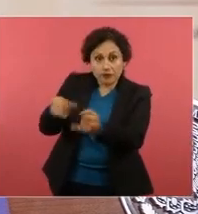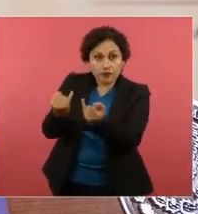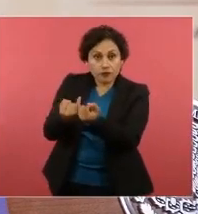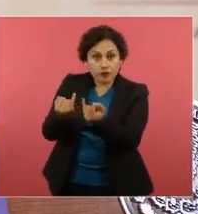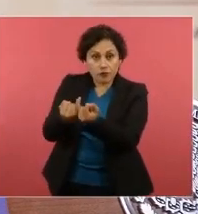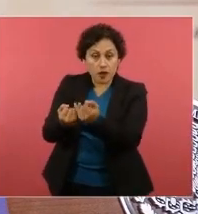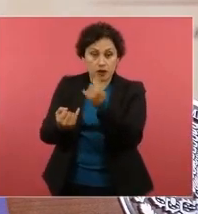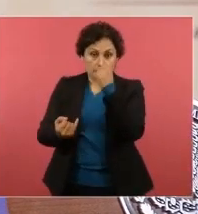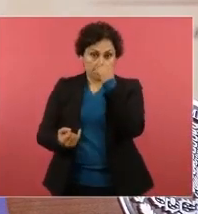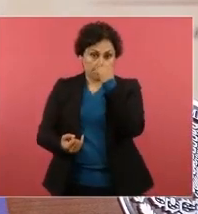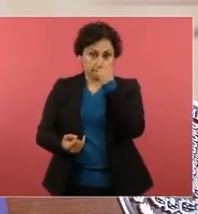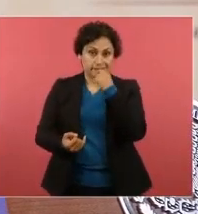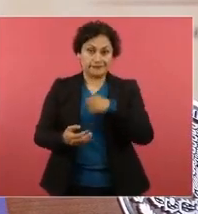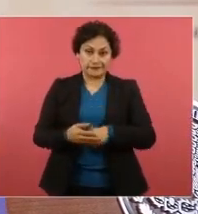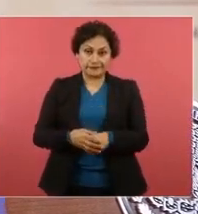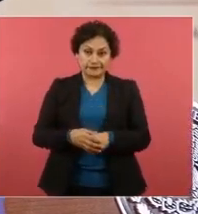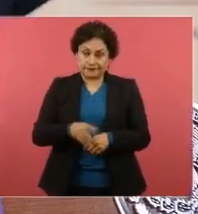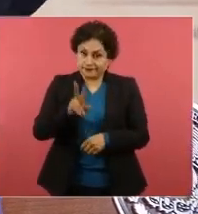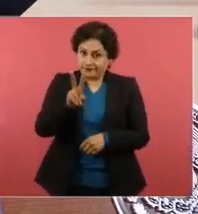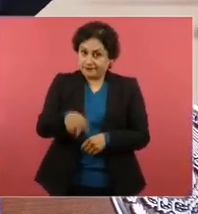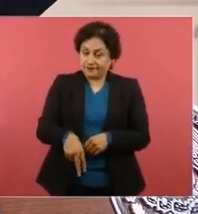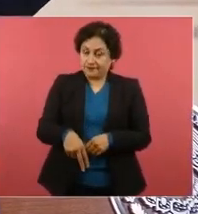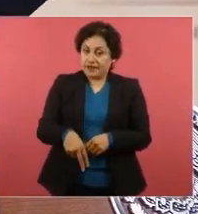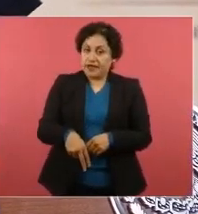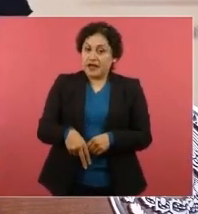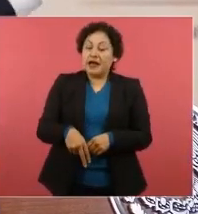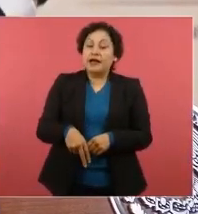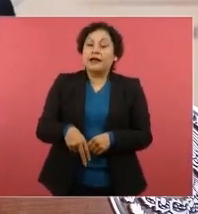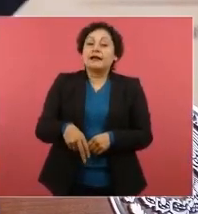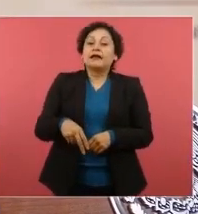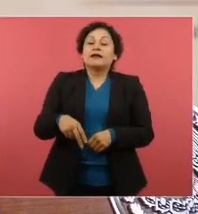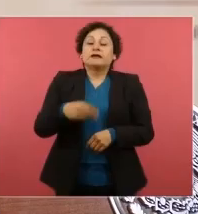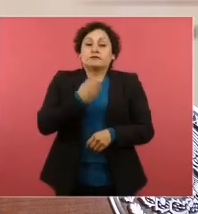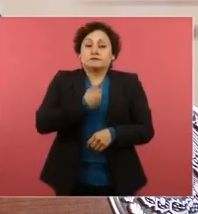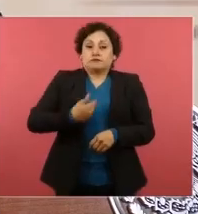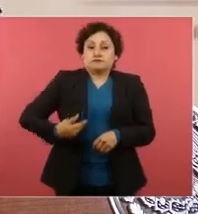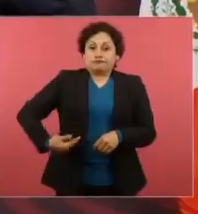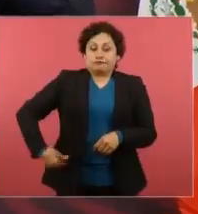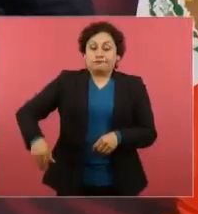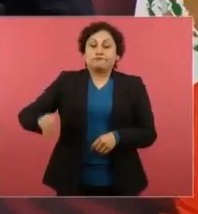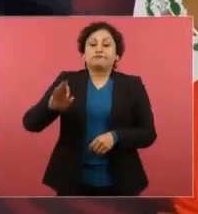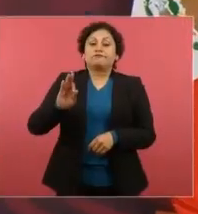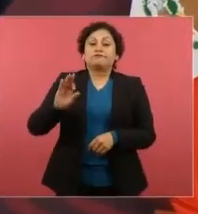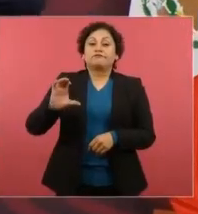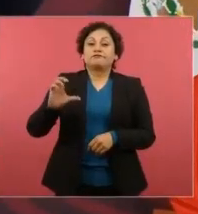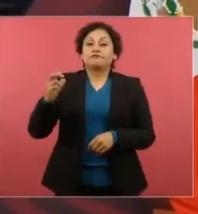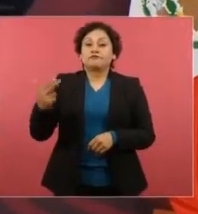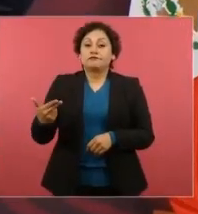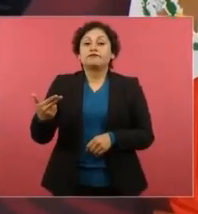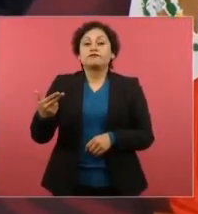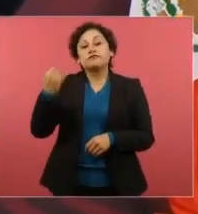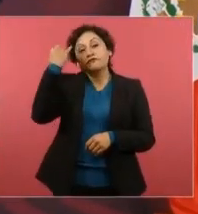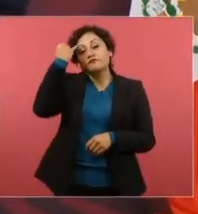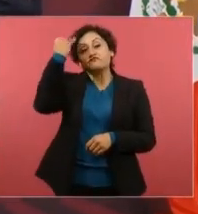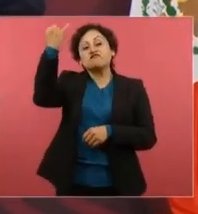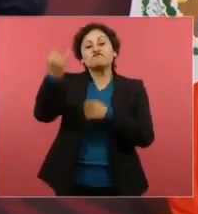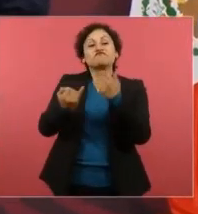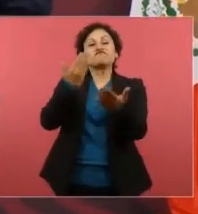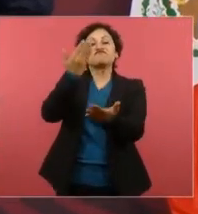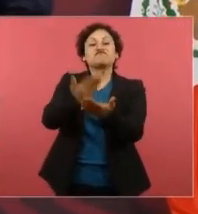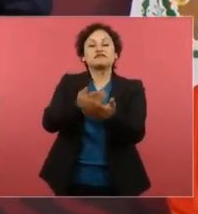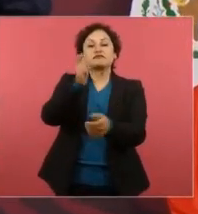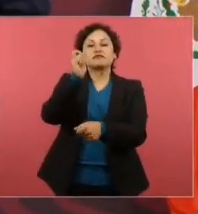creó el aparato, o sea, el gobierno estaba ensimismado, el presupuesto se